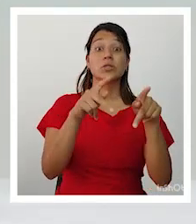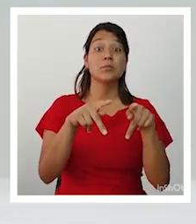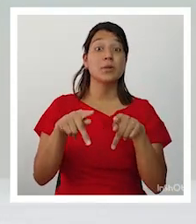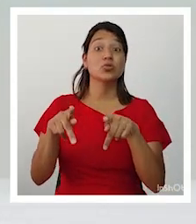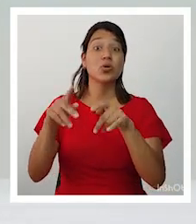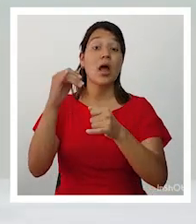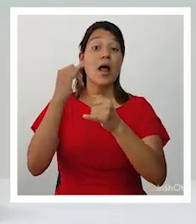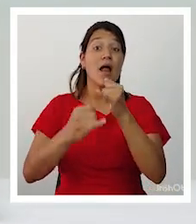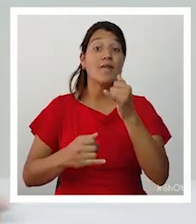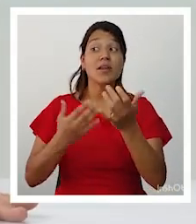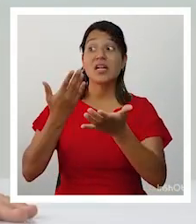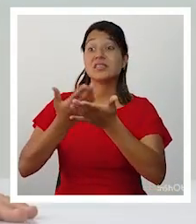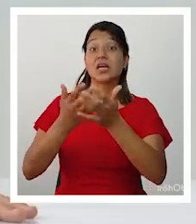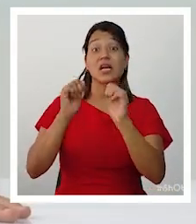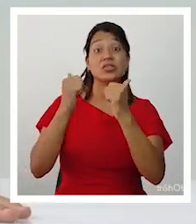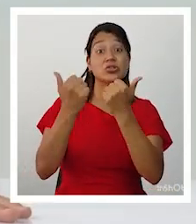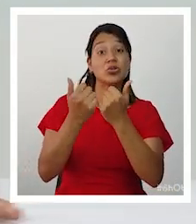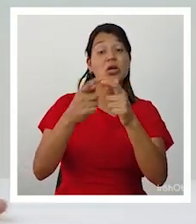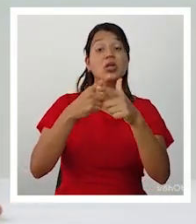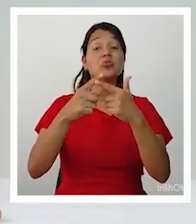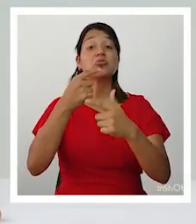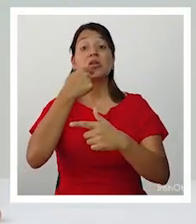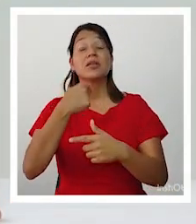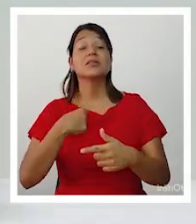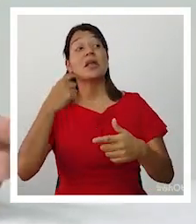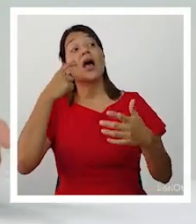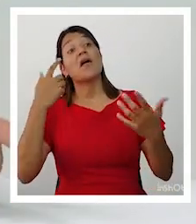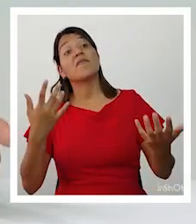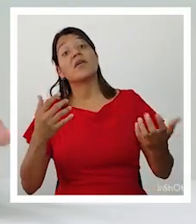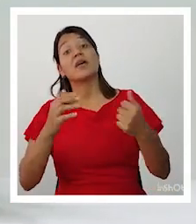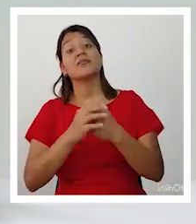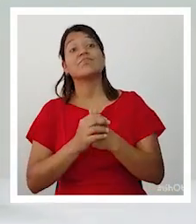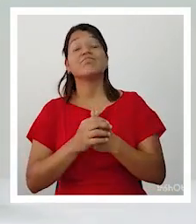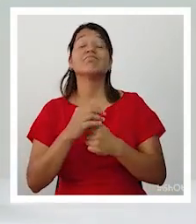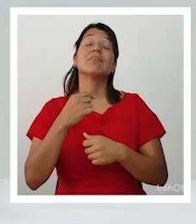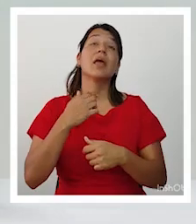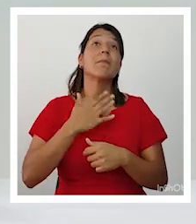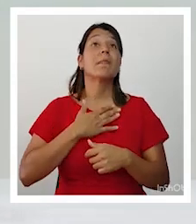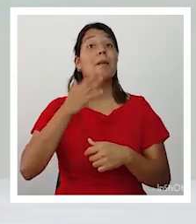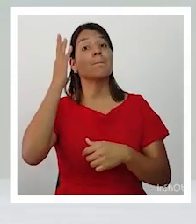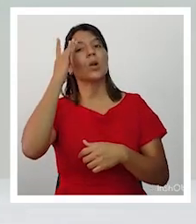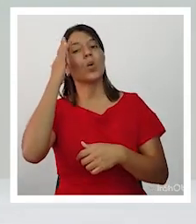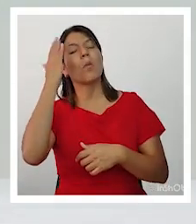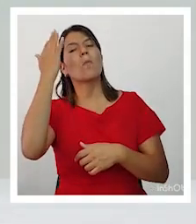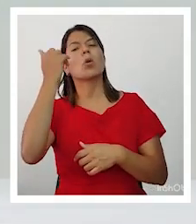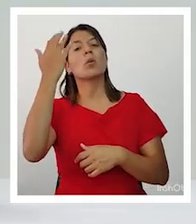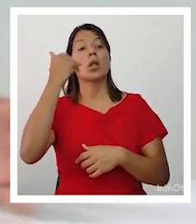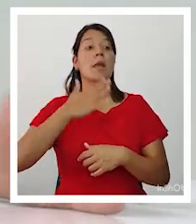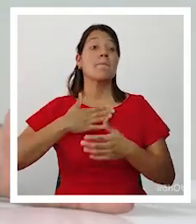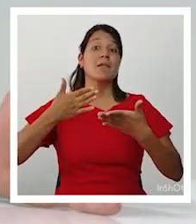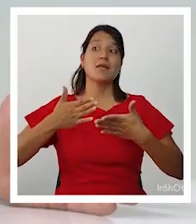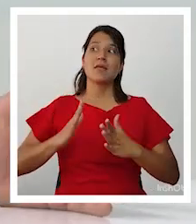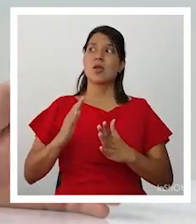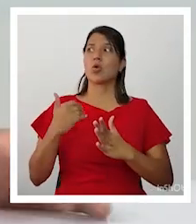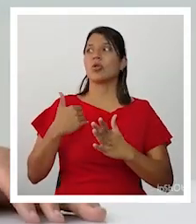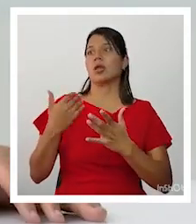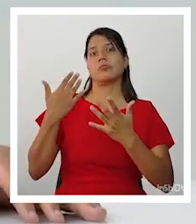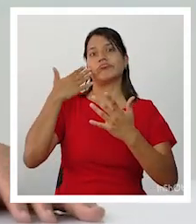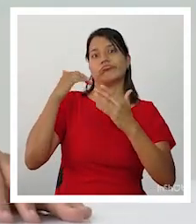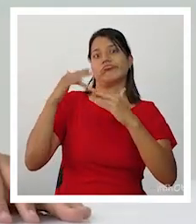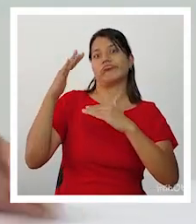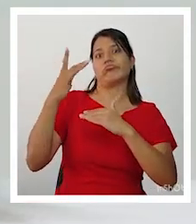llegan a la asociación y nos dicen, mira, es que ya me preocupa muchísimo porque mi hijo tiene tanta edad o mi hija tiene tanta